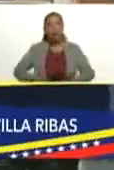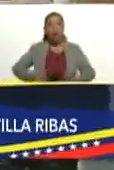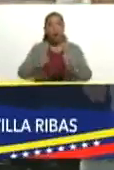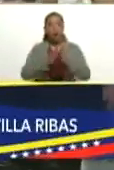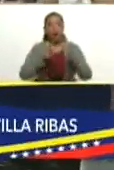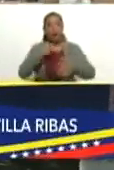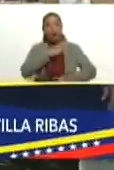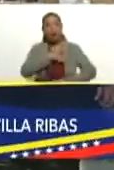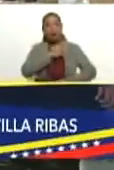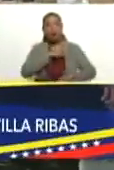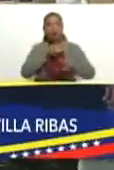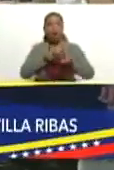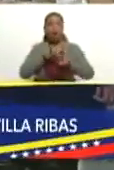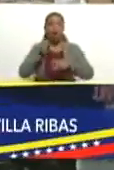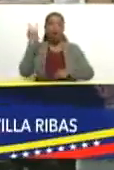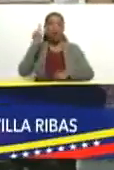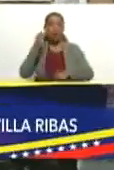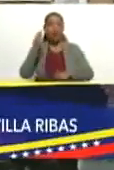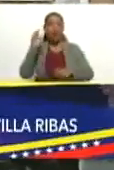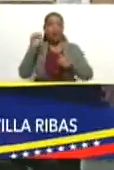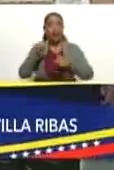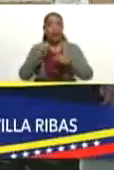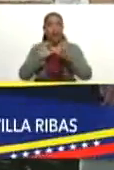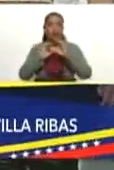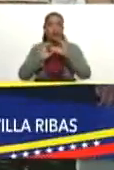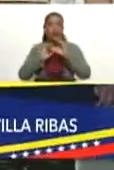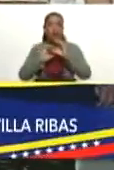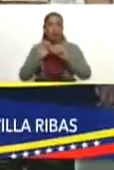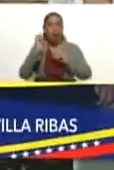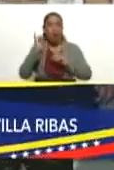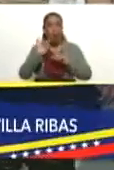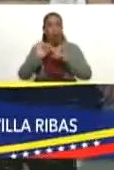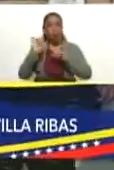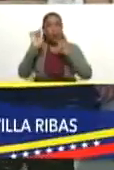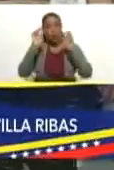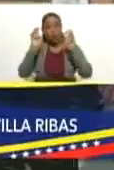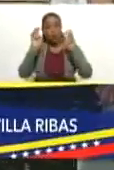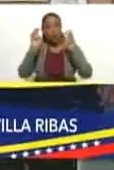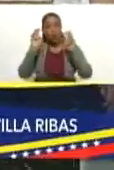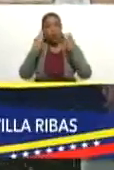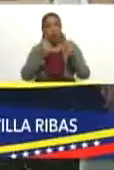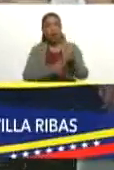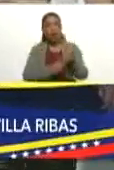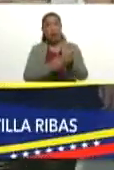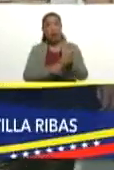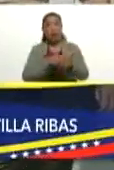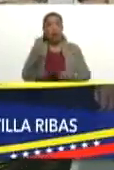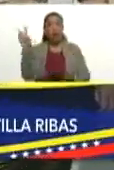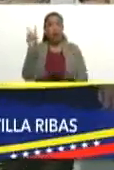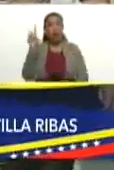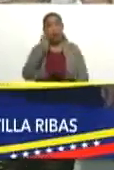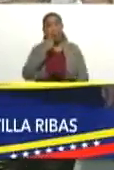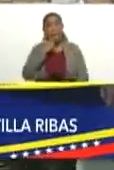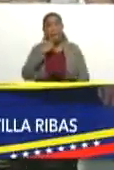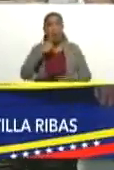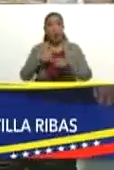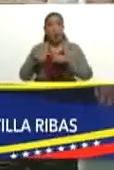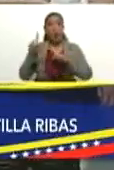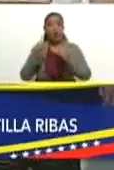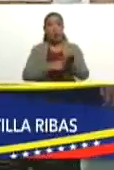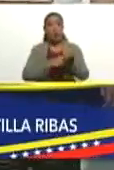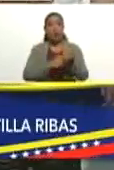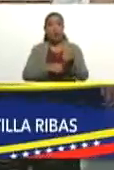misión Vivienda Venezuela, presidente, aquí conversadito, ha tenido otros hermanitos, unos hermanitos que son Venezuela Bella, otros hermanitos